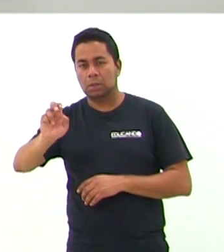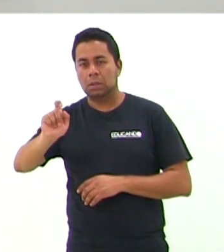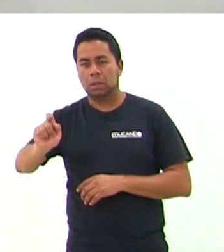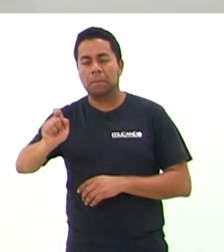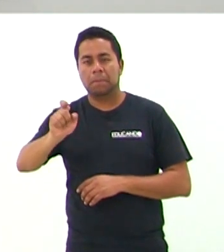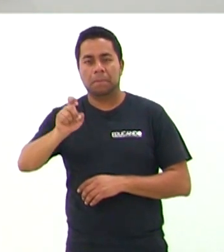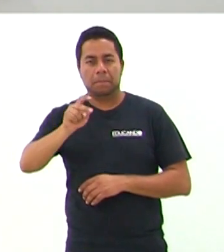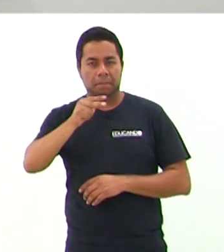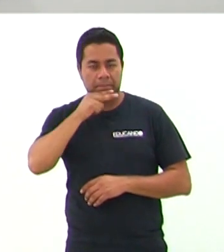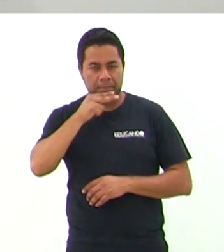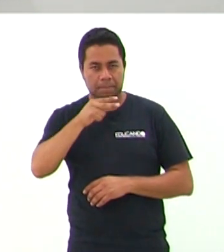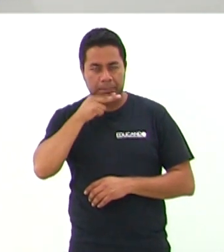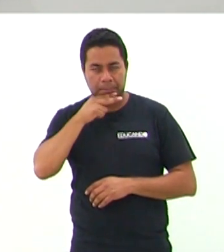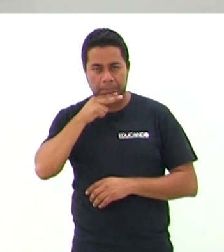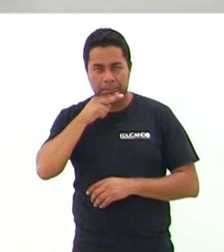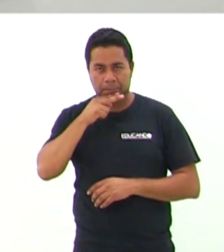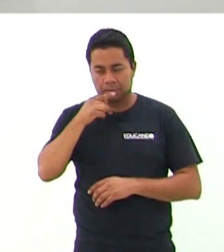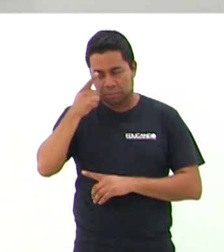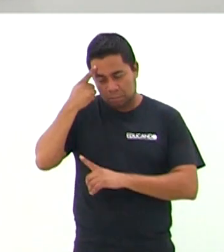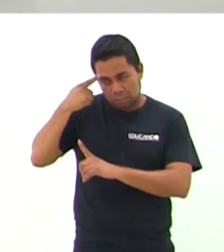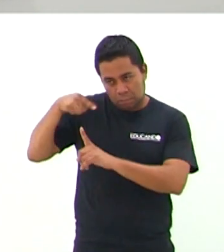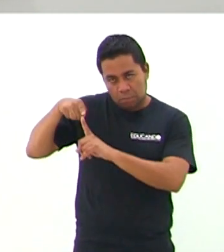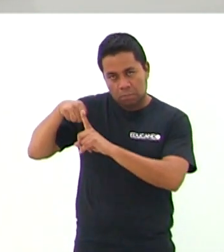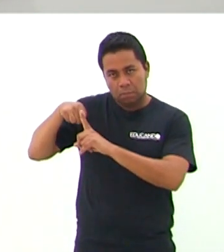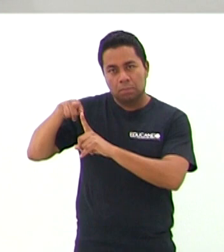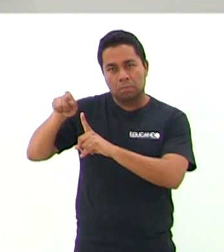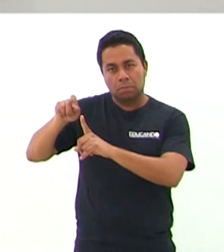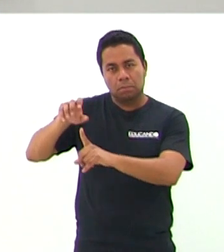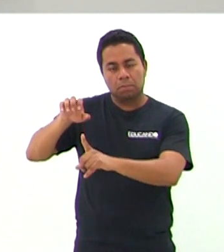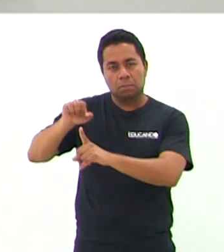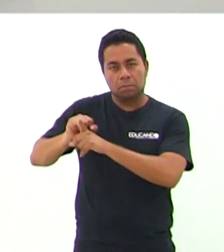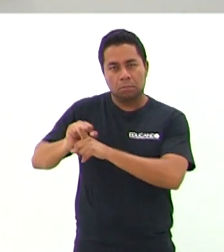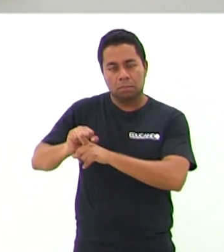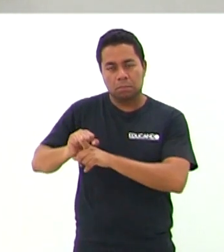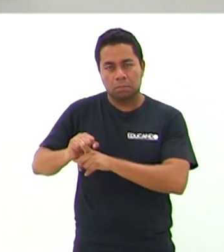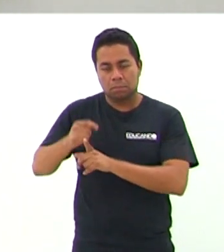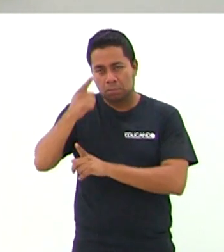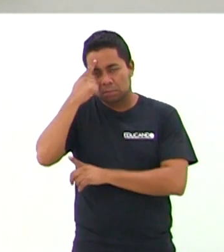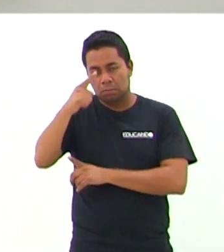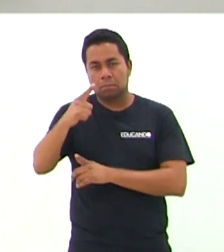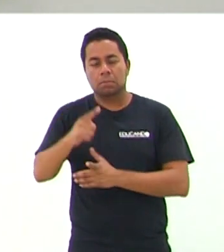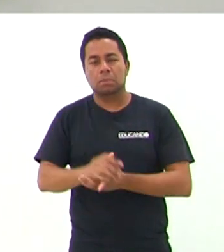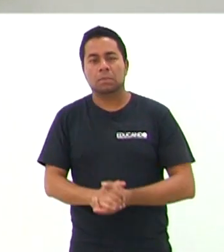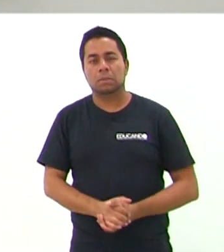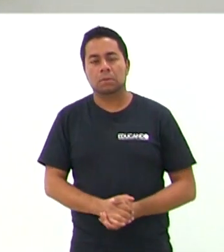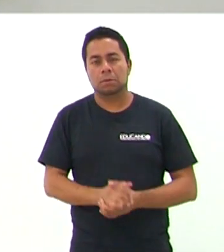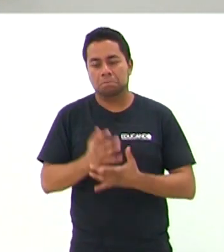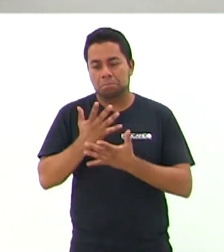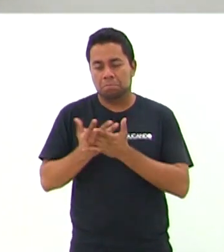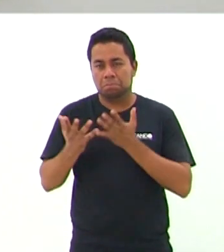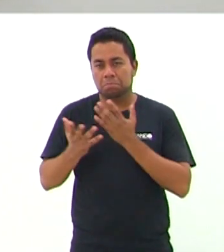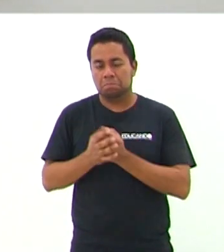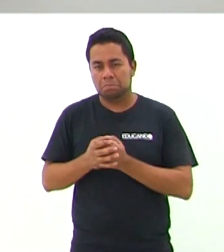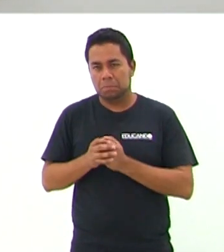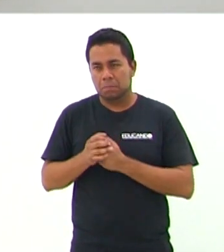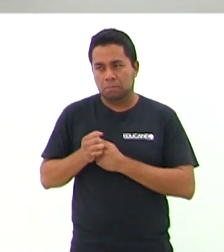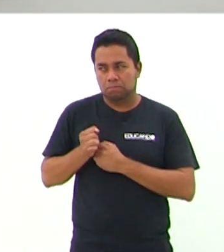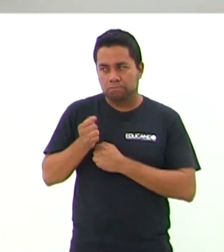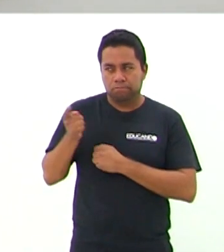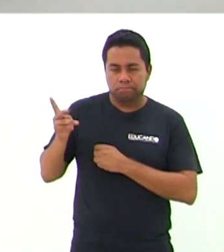semejar, hacemos referencia a ser alguien,